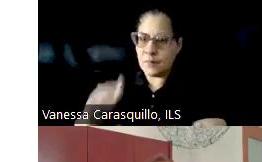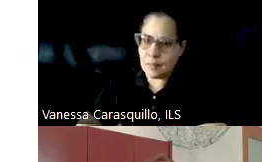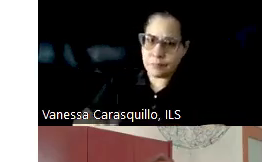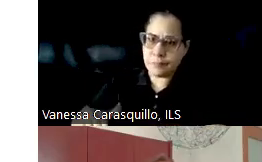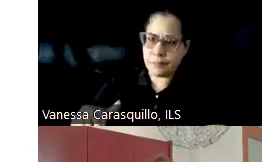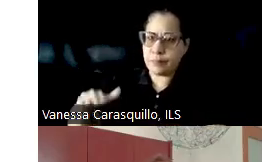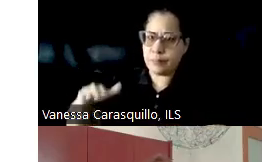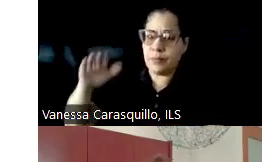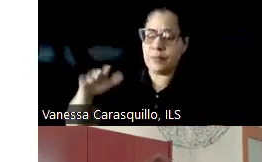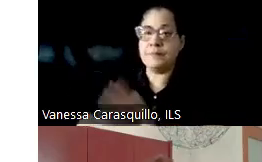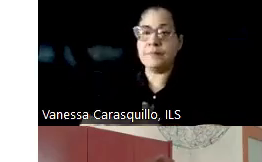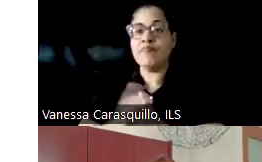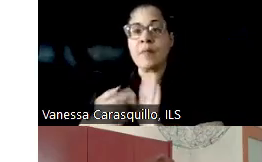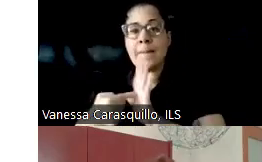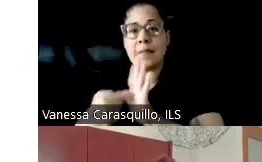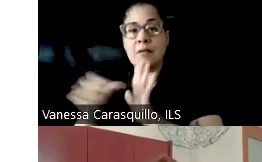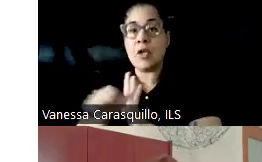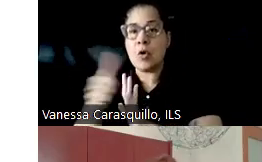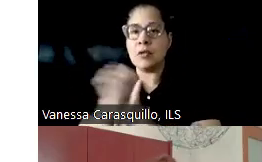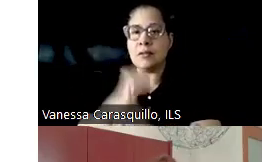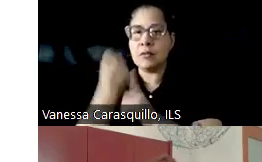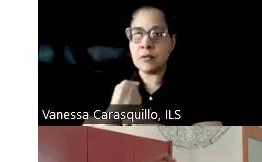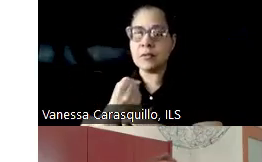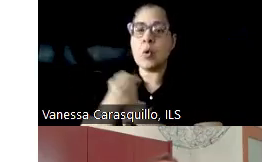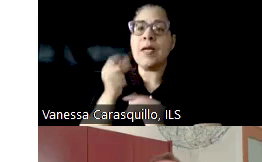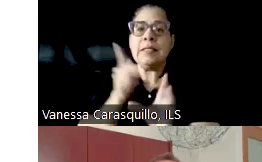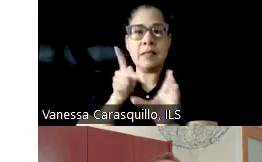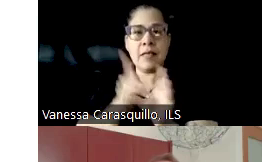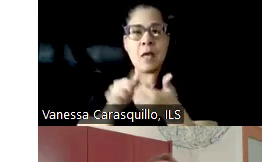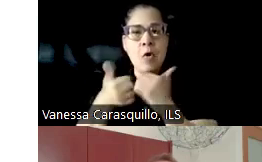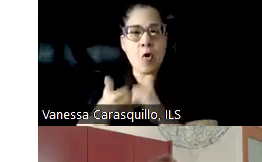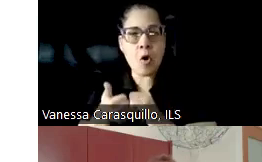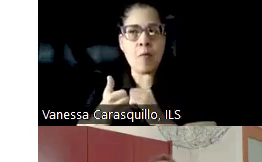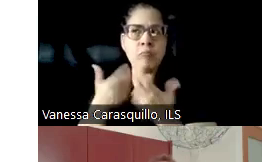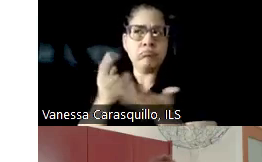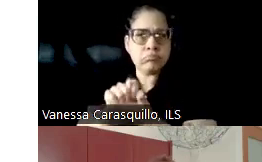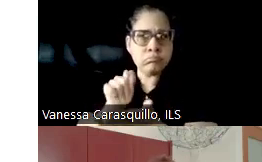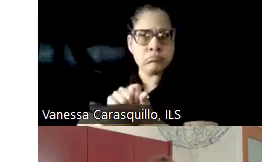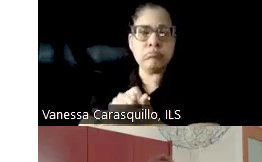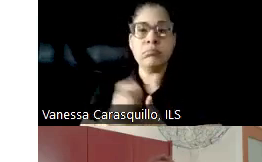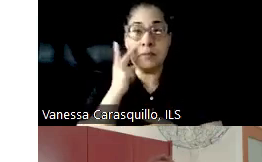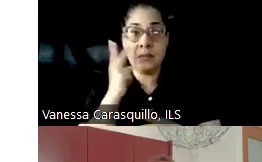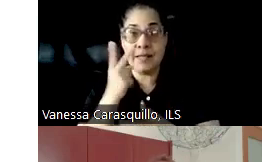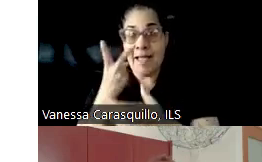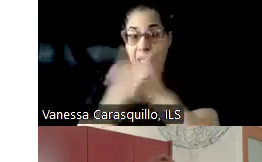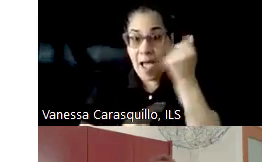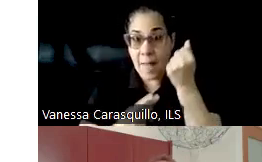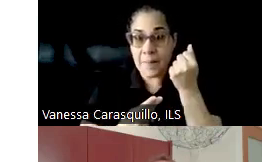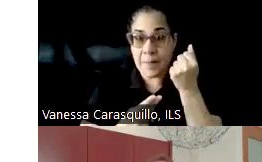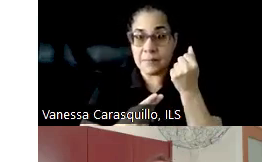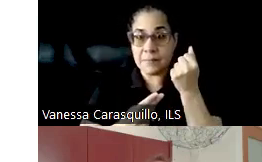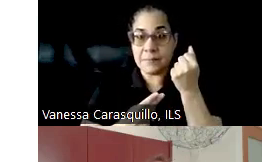En la manifestación de otras condiciones psiquiátricas y cómo se deben tratar. Y se ha visto que cuando se tratan las dos condiciones existentes, o sea,